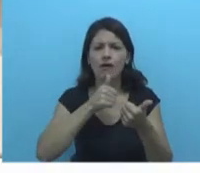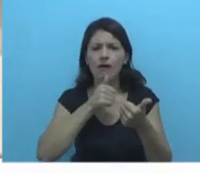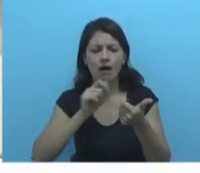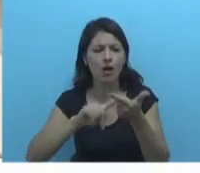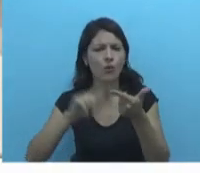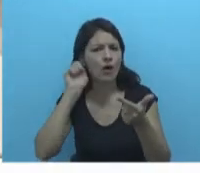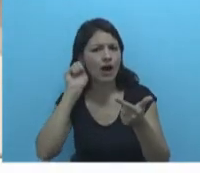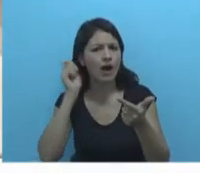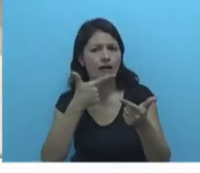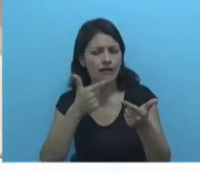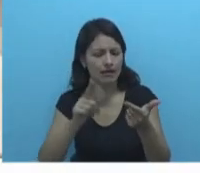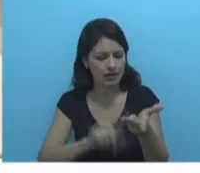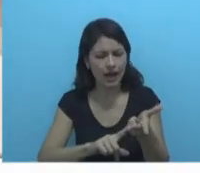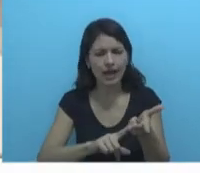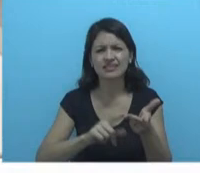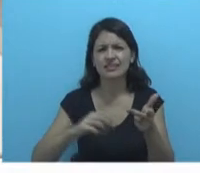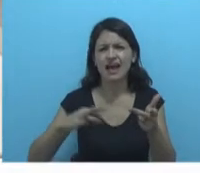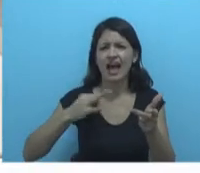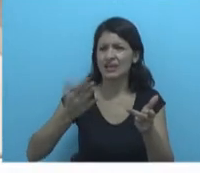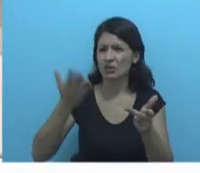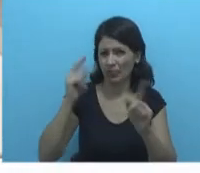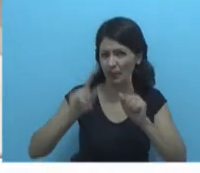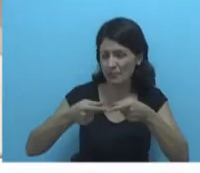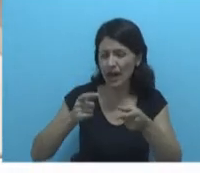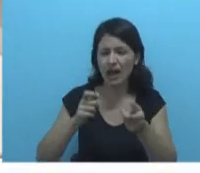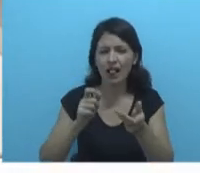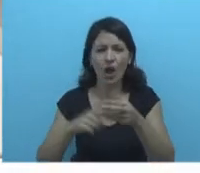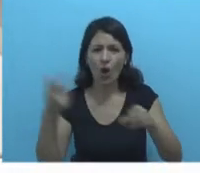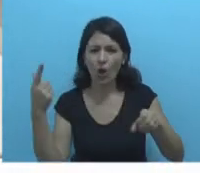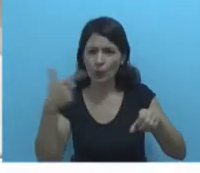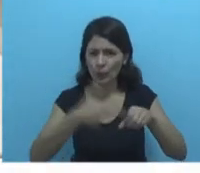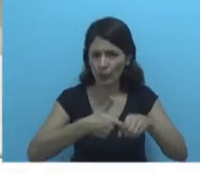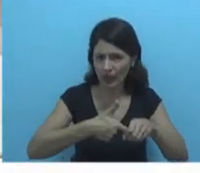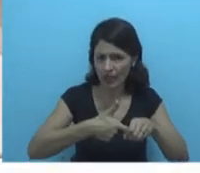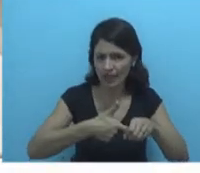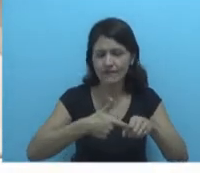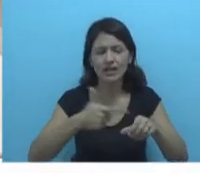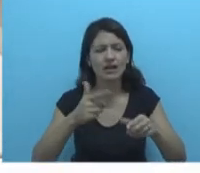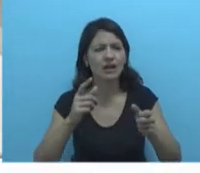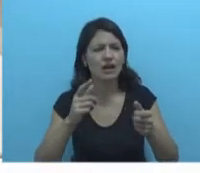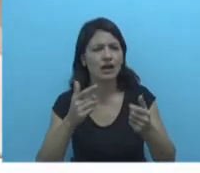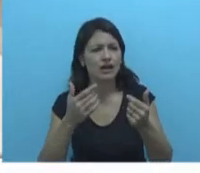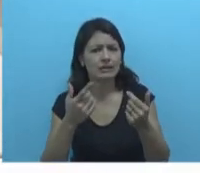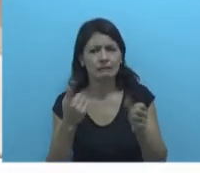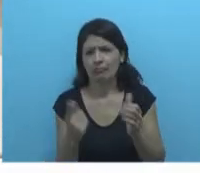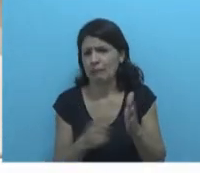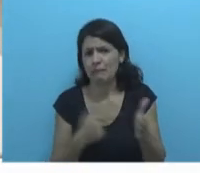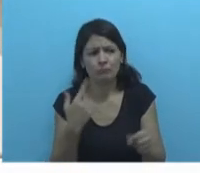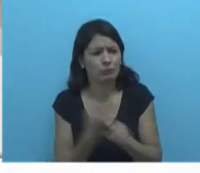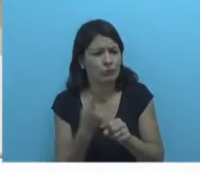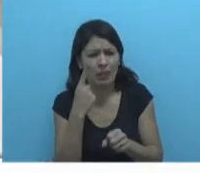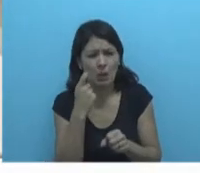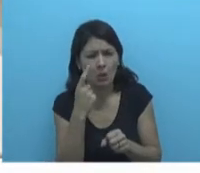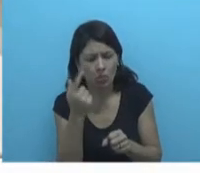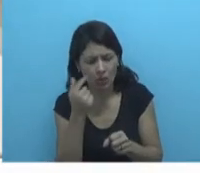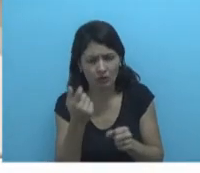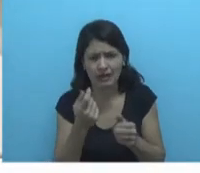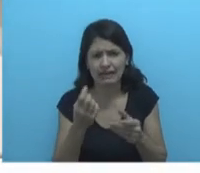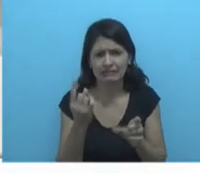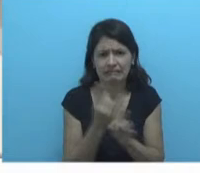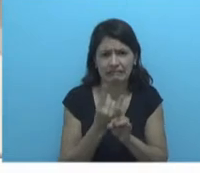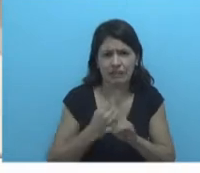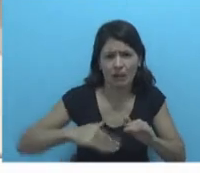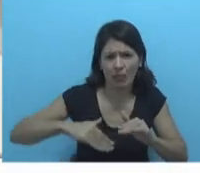de noviembre. En lo que va este año llevamos 7 aumentos de combustible. Y también lo hizo a través de